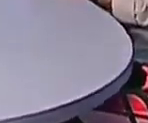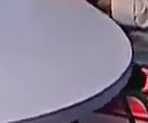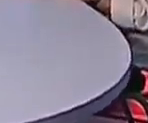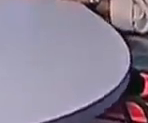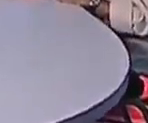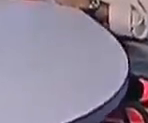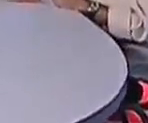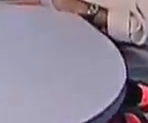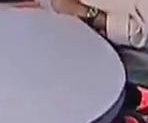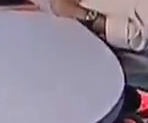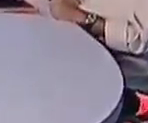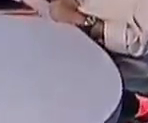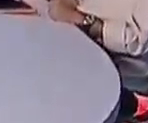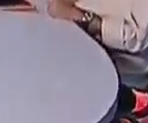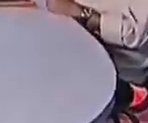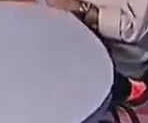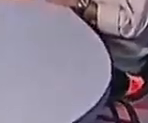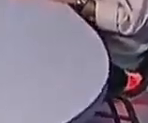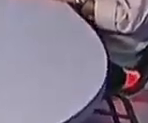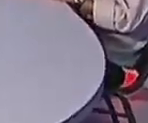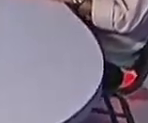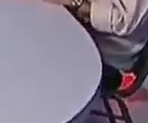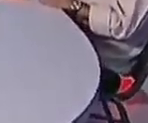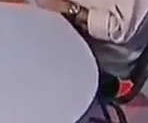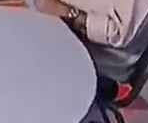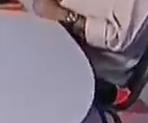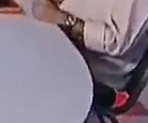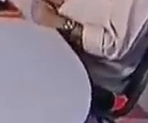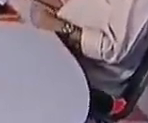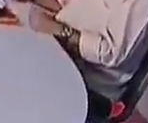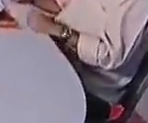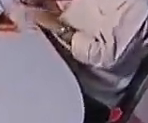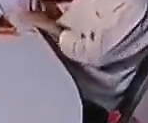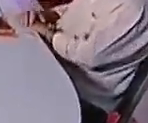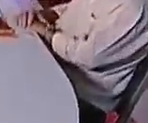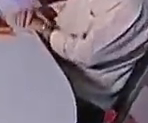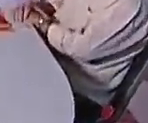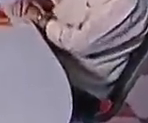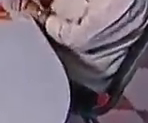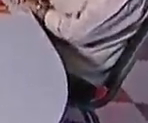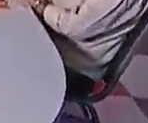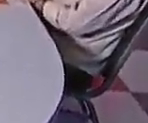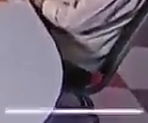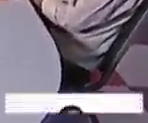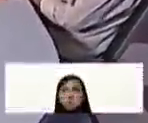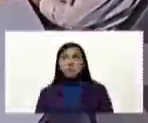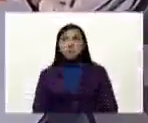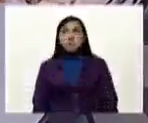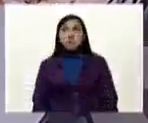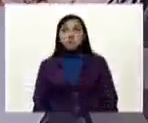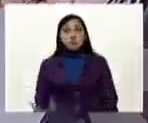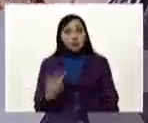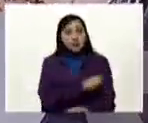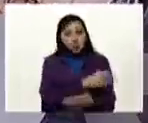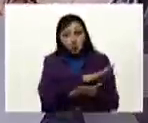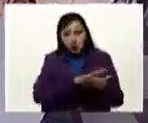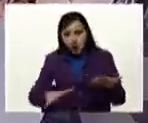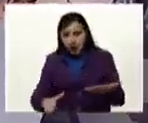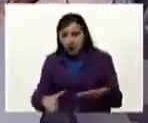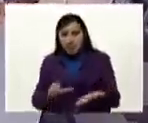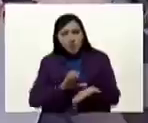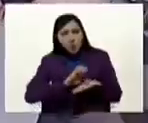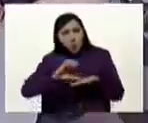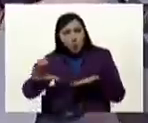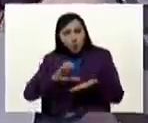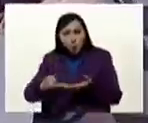Vacunas son para todos, para todas, gratuitas además. Esa platica la ponemos del recurso